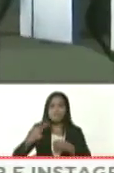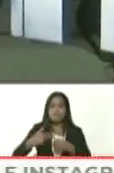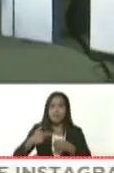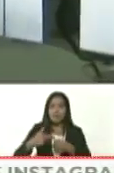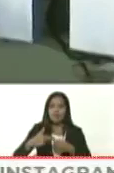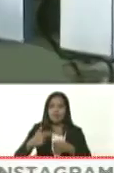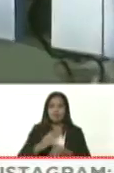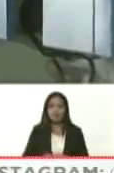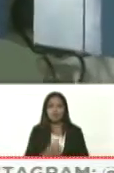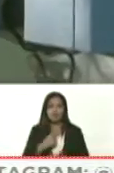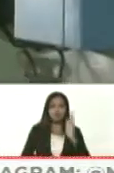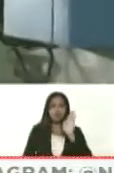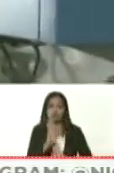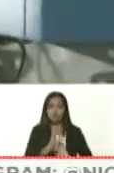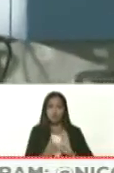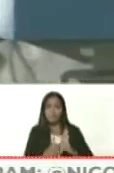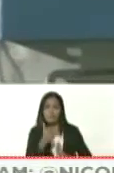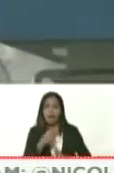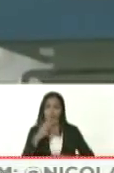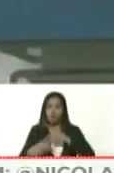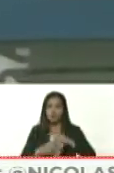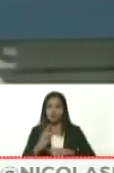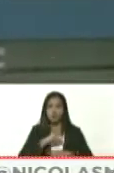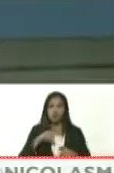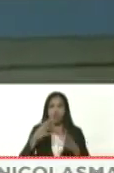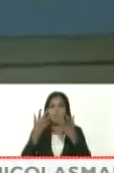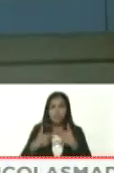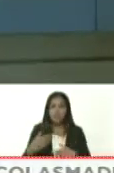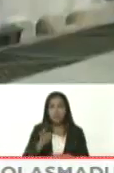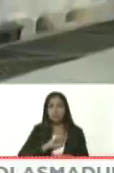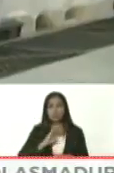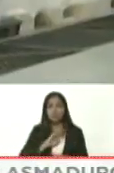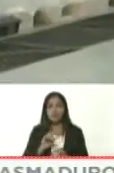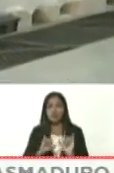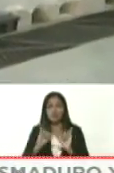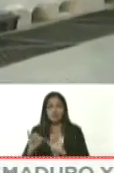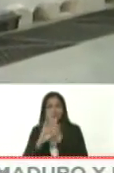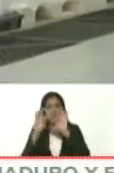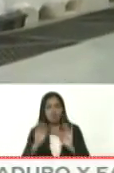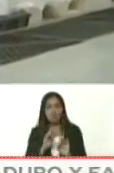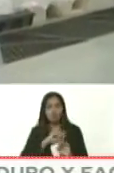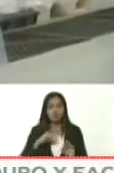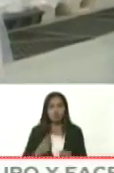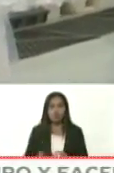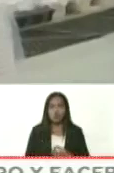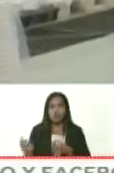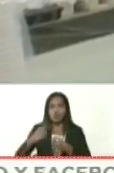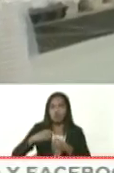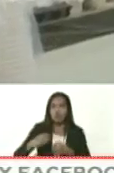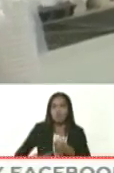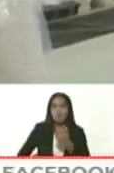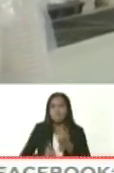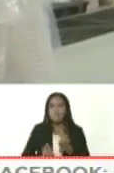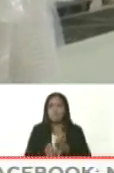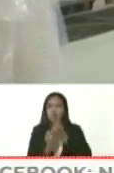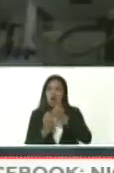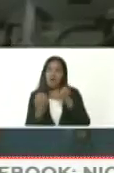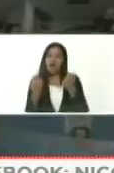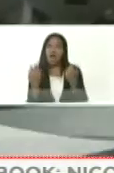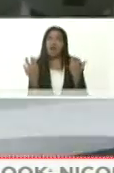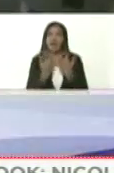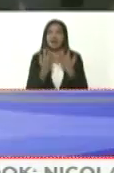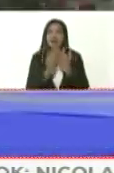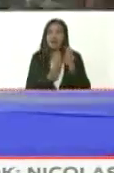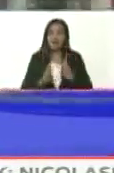lograr aumentar la capacidad productiva de nuestras empresas y así contribuir a la guerra económica